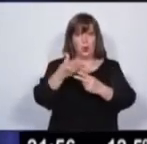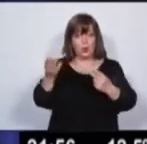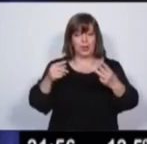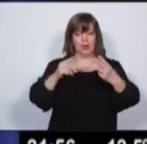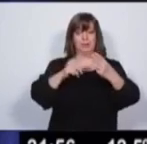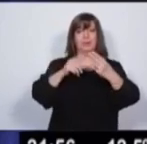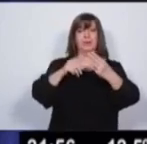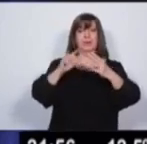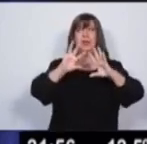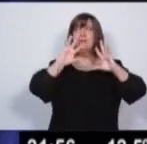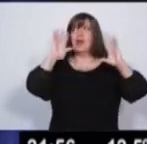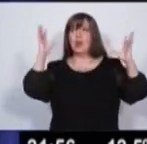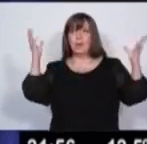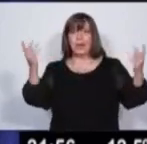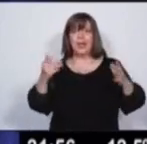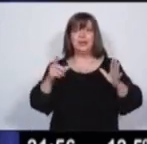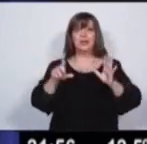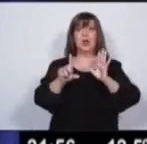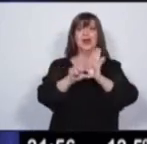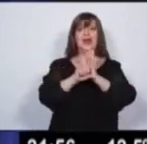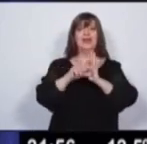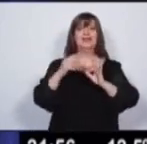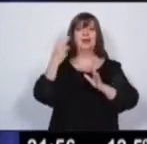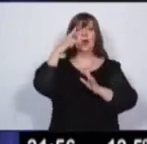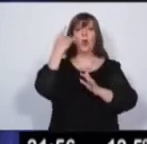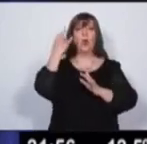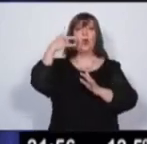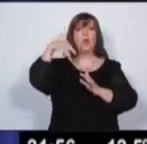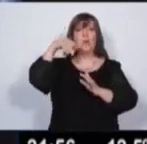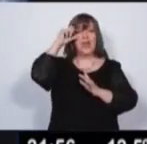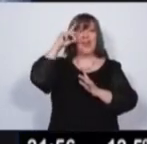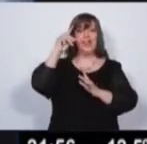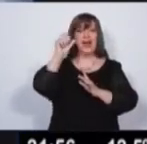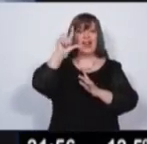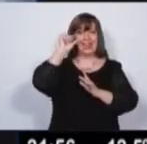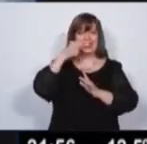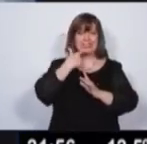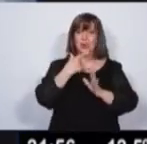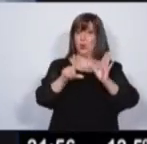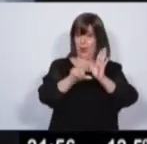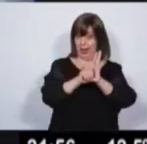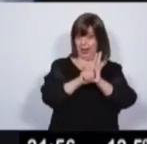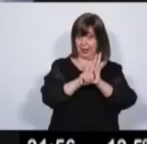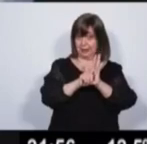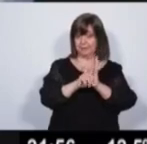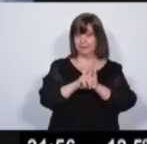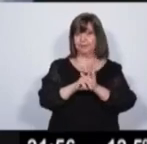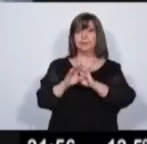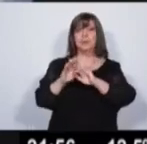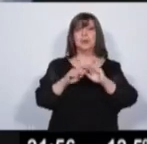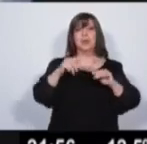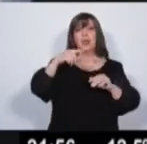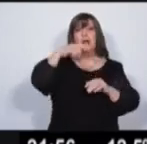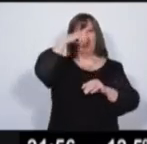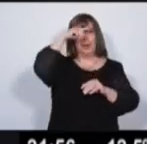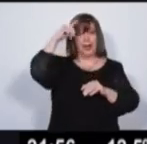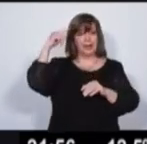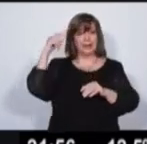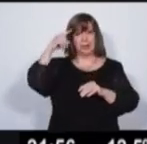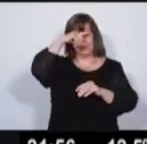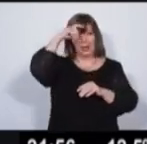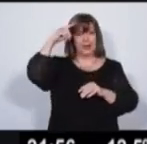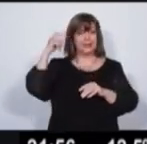del medio ambiente con la aprobación de la ley de humedales Gracias Jiménez escuchamos a Omar parisi no sé si fue claro